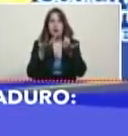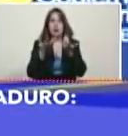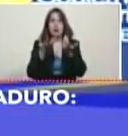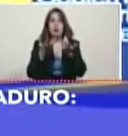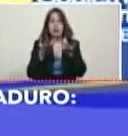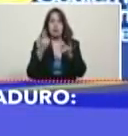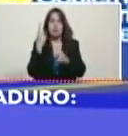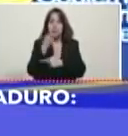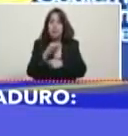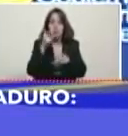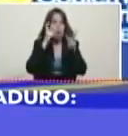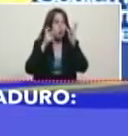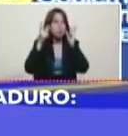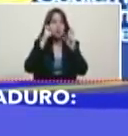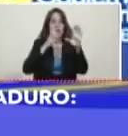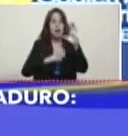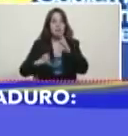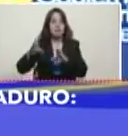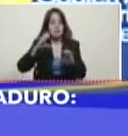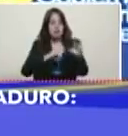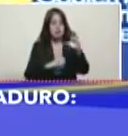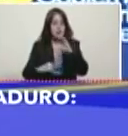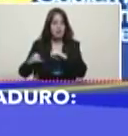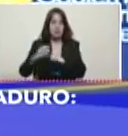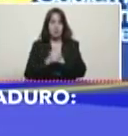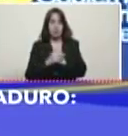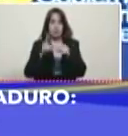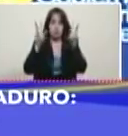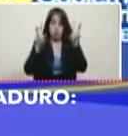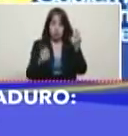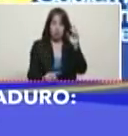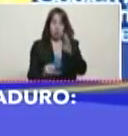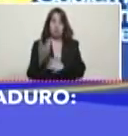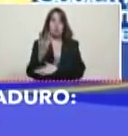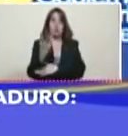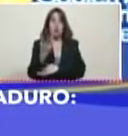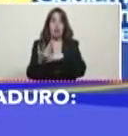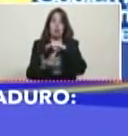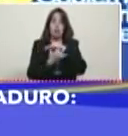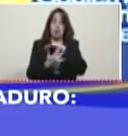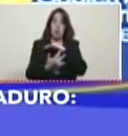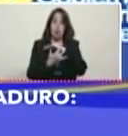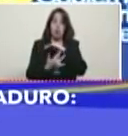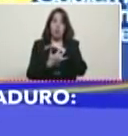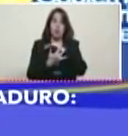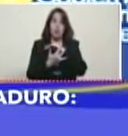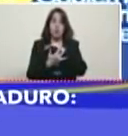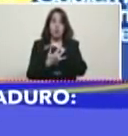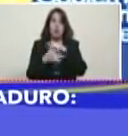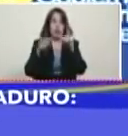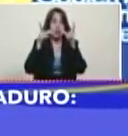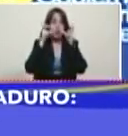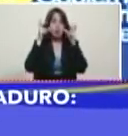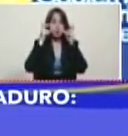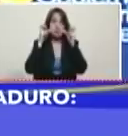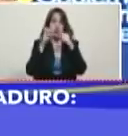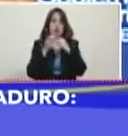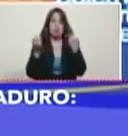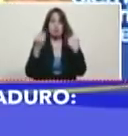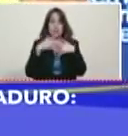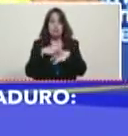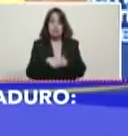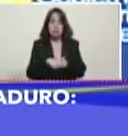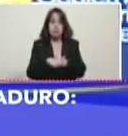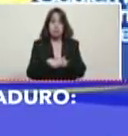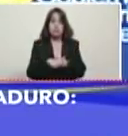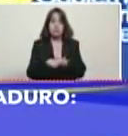que escuchar al sector científico, de innovación, al sector tecnológico, hay que escucharlo, hay que integrarlo, por lo menos en el